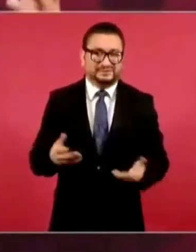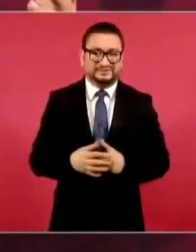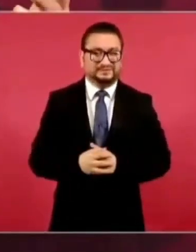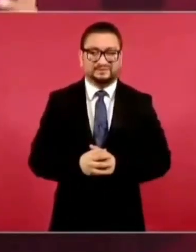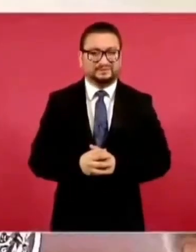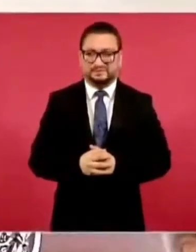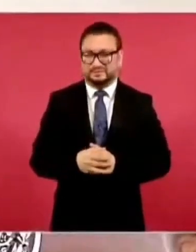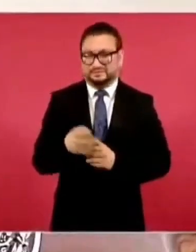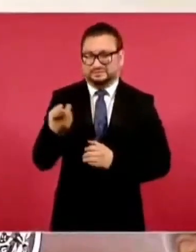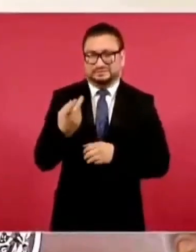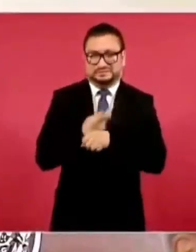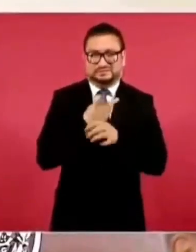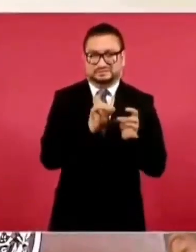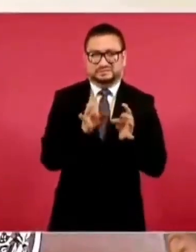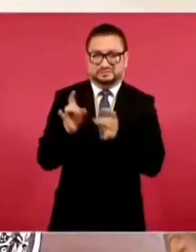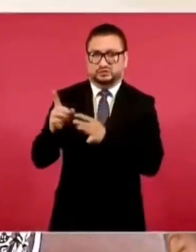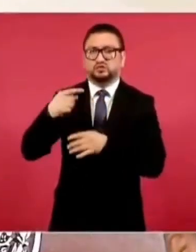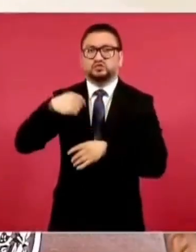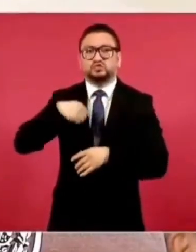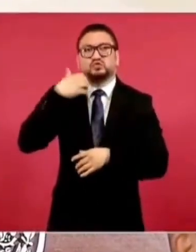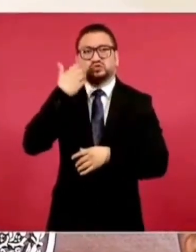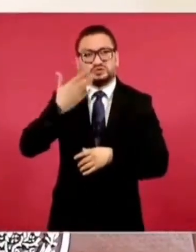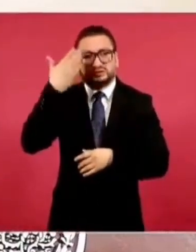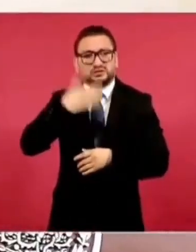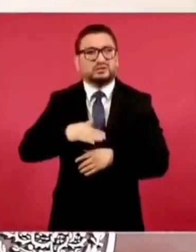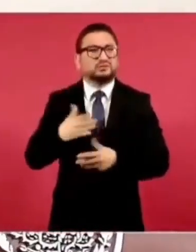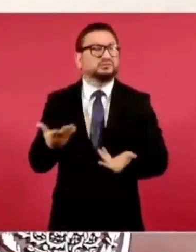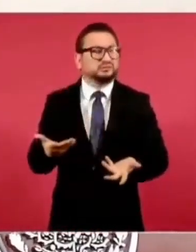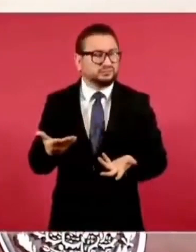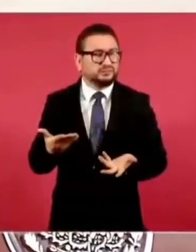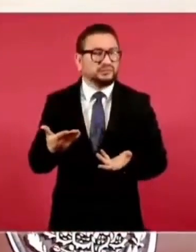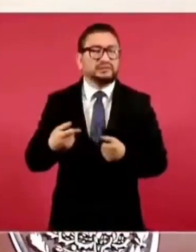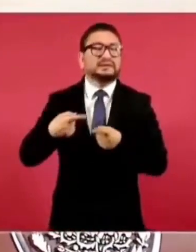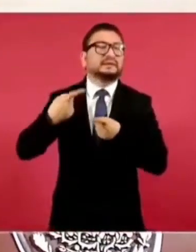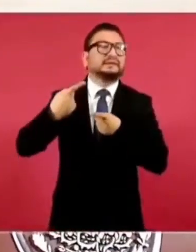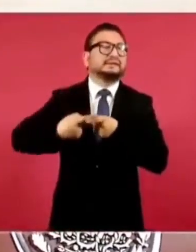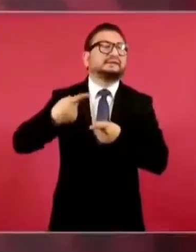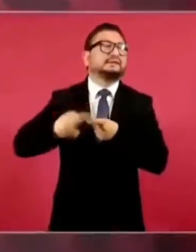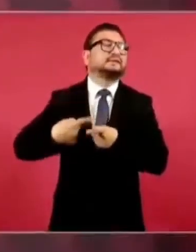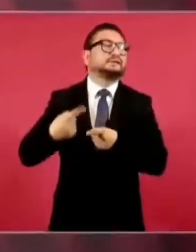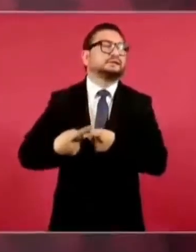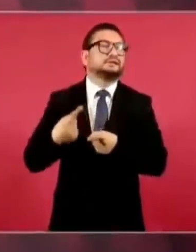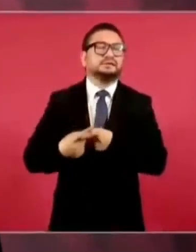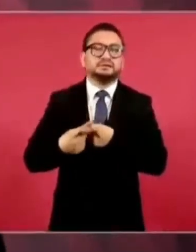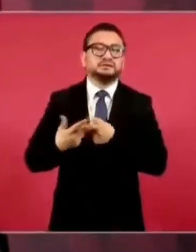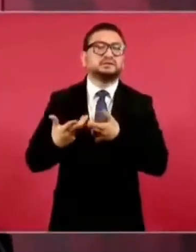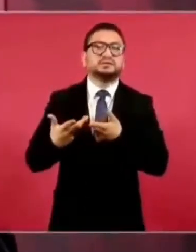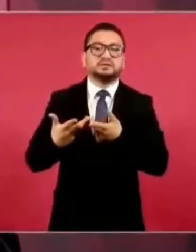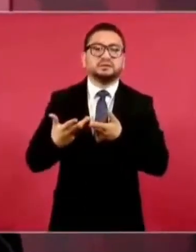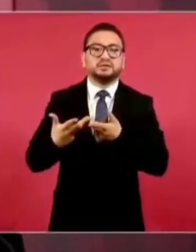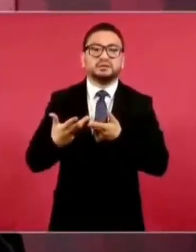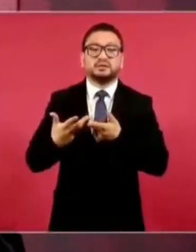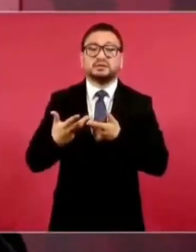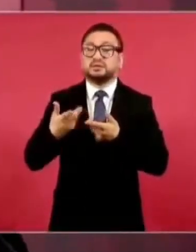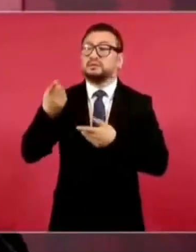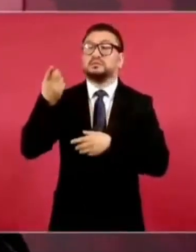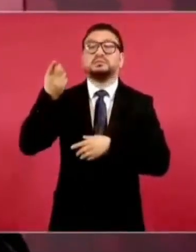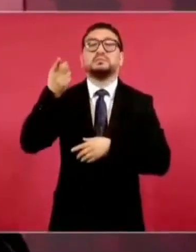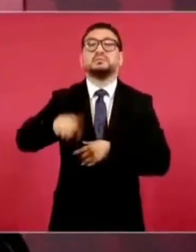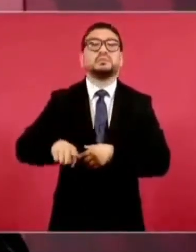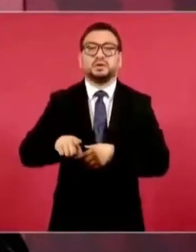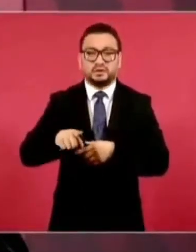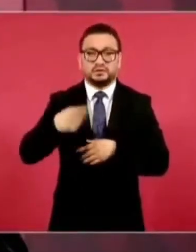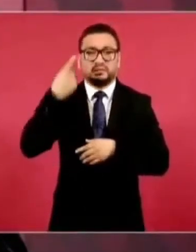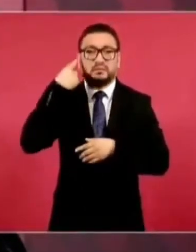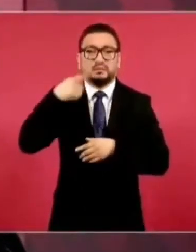ante una situación así. Quiero saber de parte de quién te recibió la orden